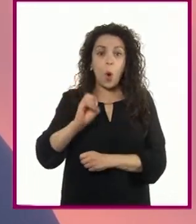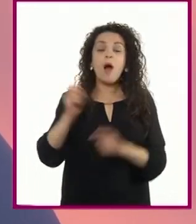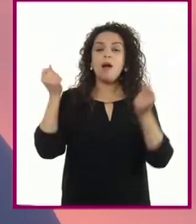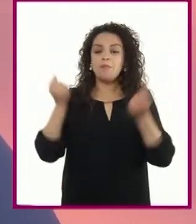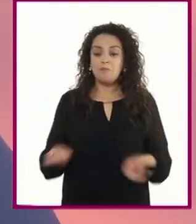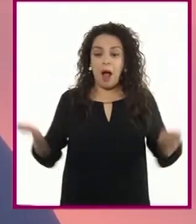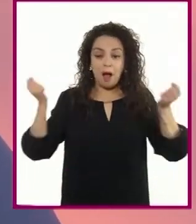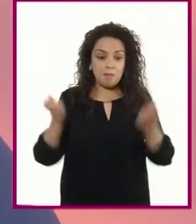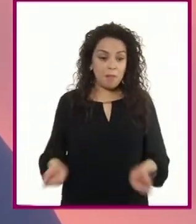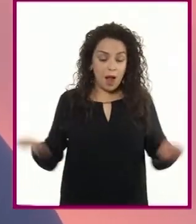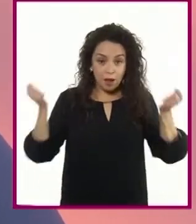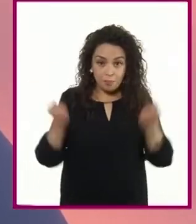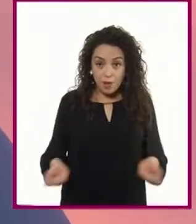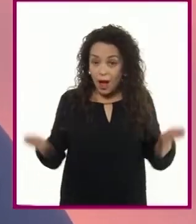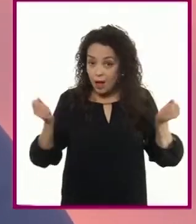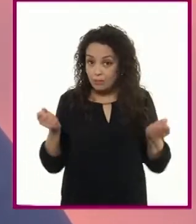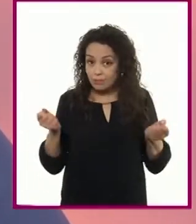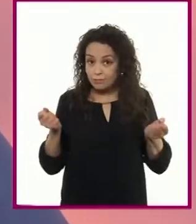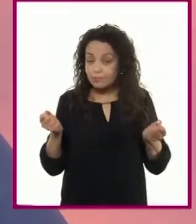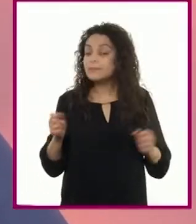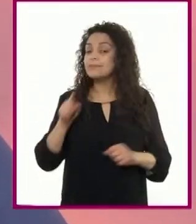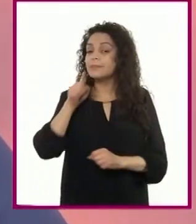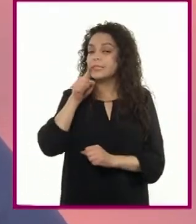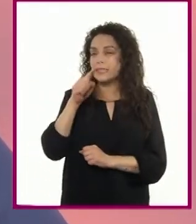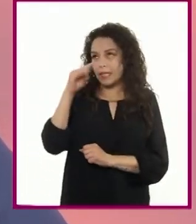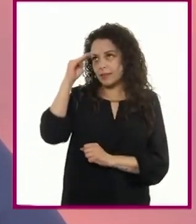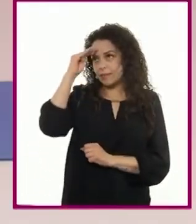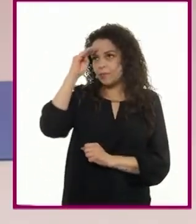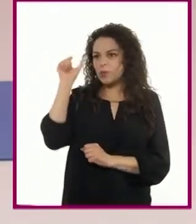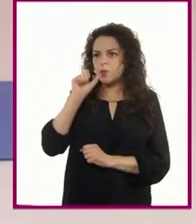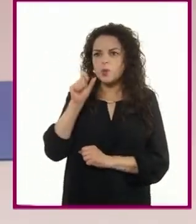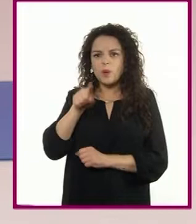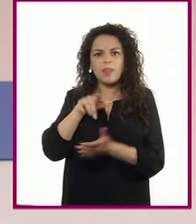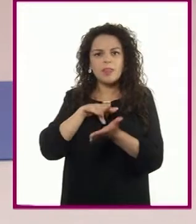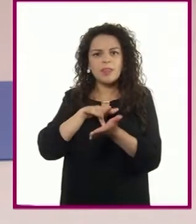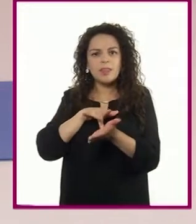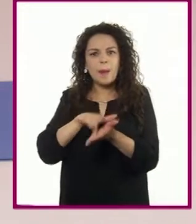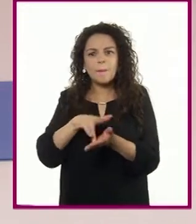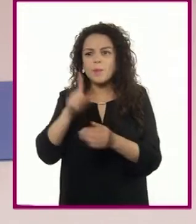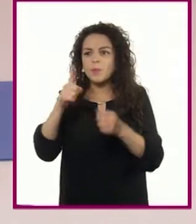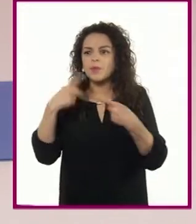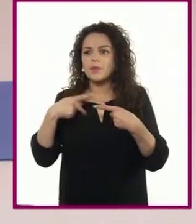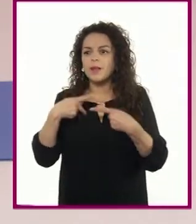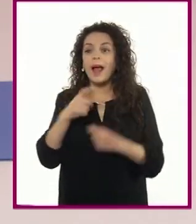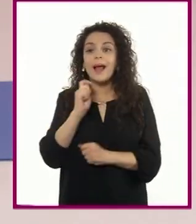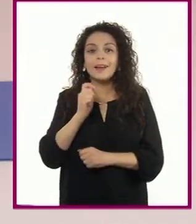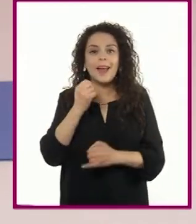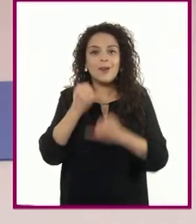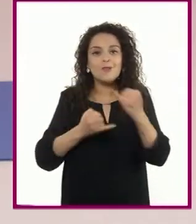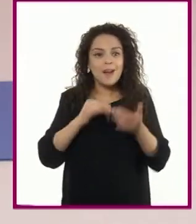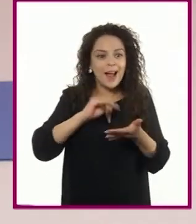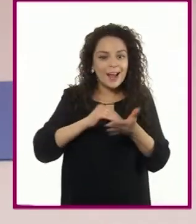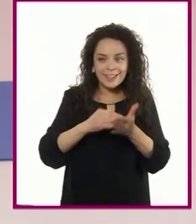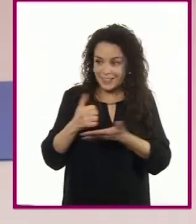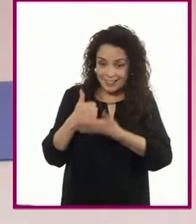cuerda. Piensen en la ocasión en que apoyaron a alguien a crear una estrategia de juego y